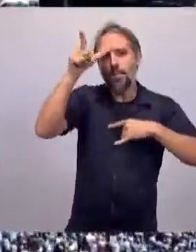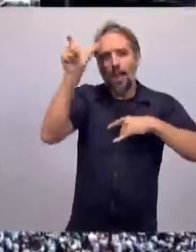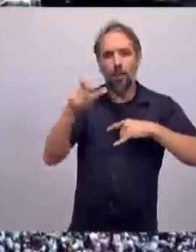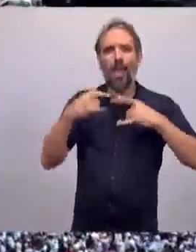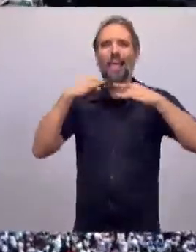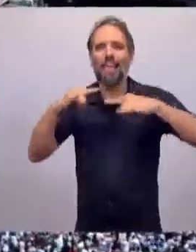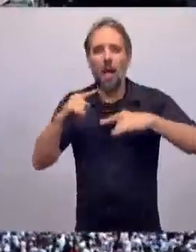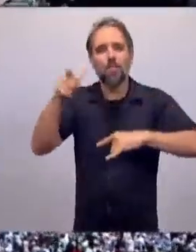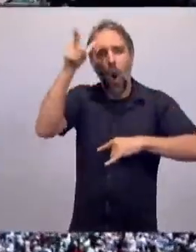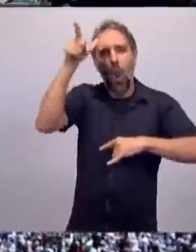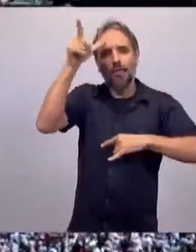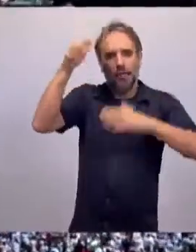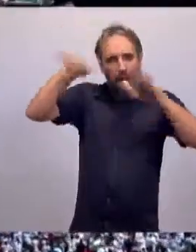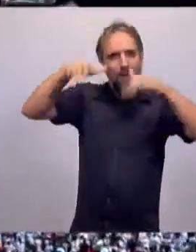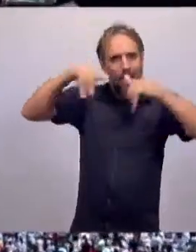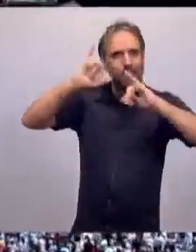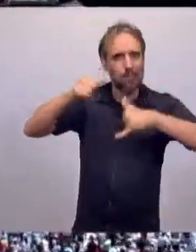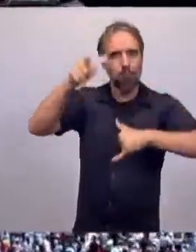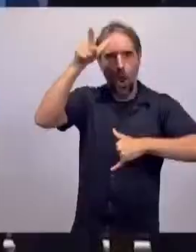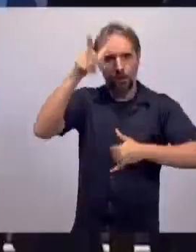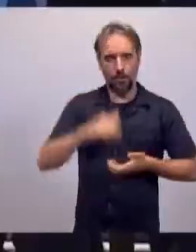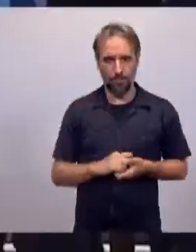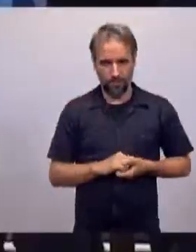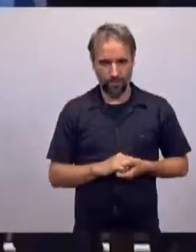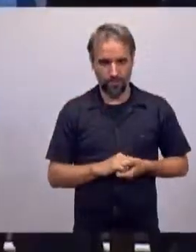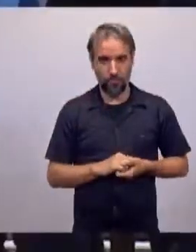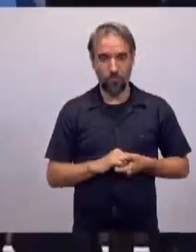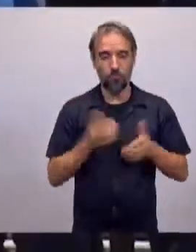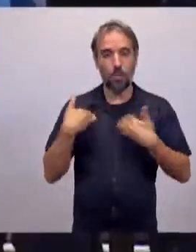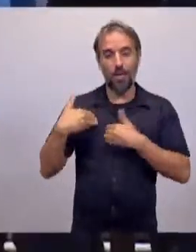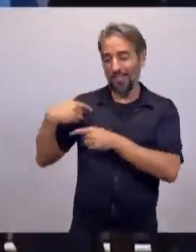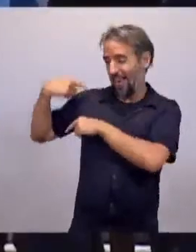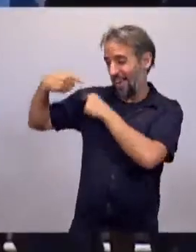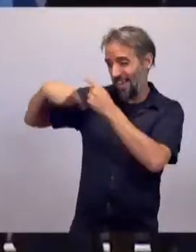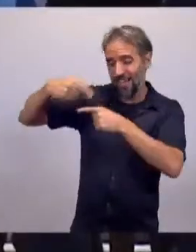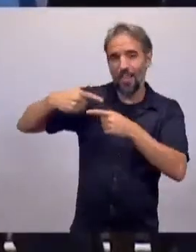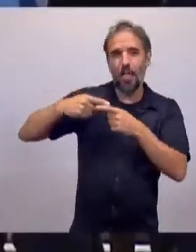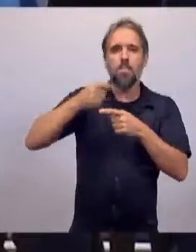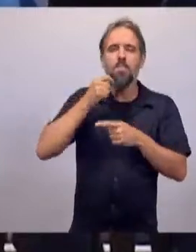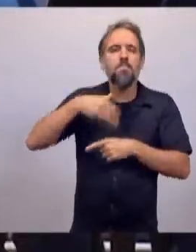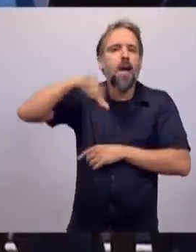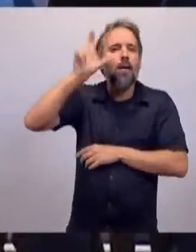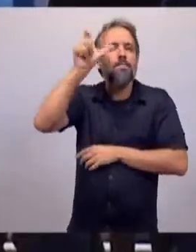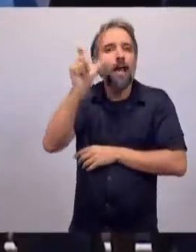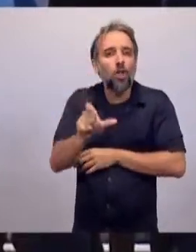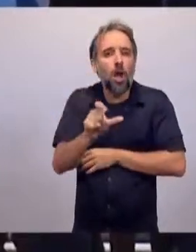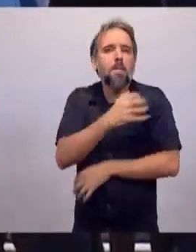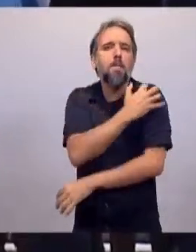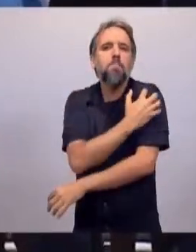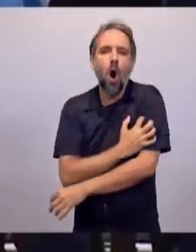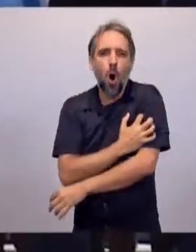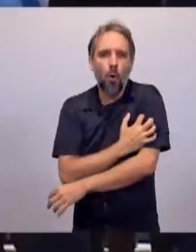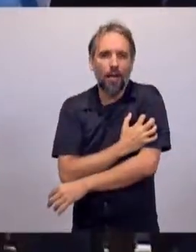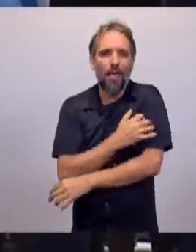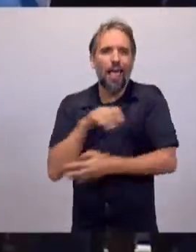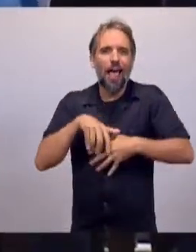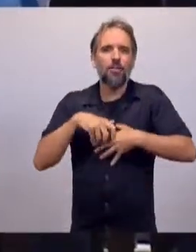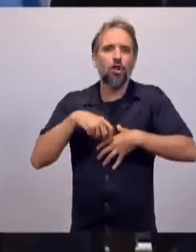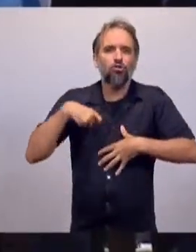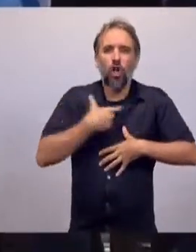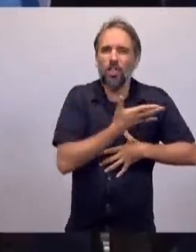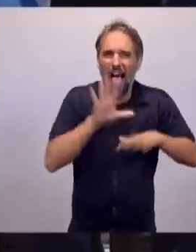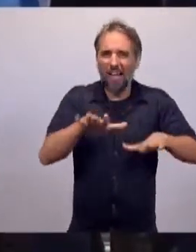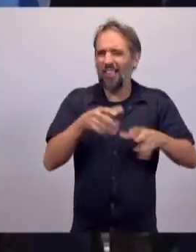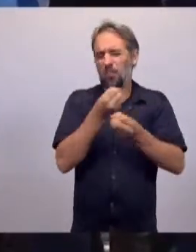en materia social, estamos recibiendo un país donde la mitad de la población es pobre, con el tejido social completamente